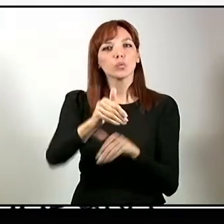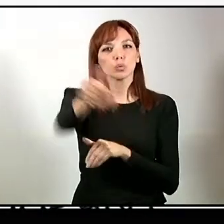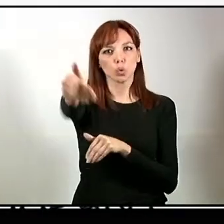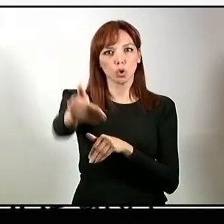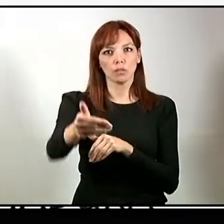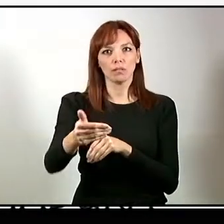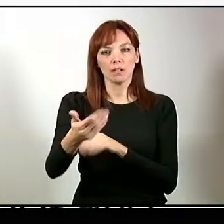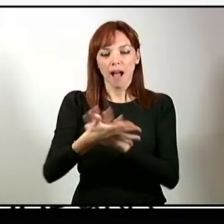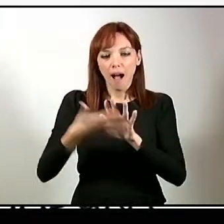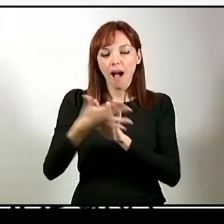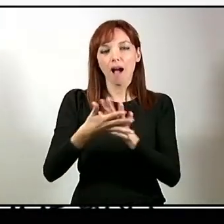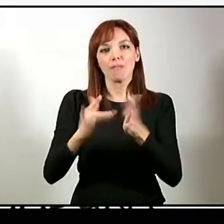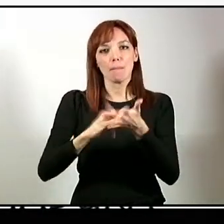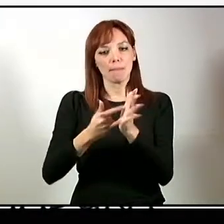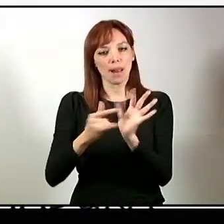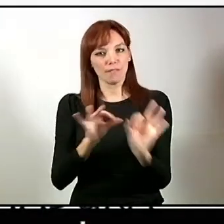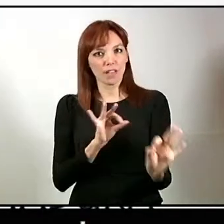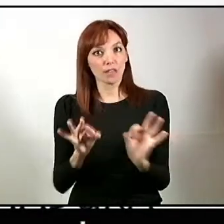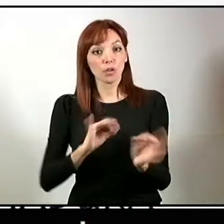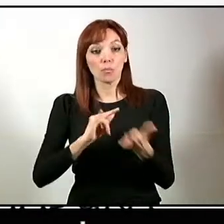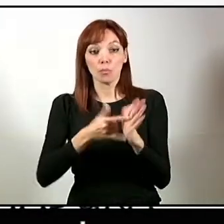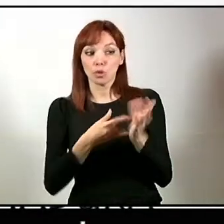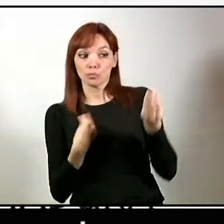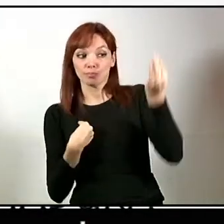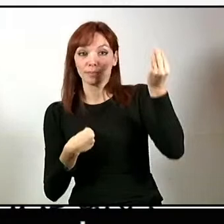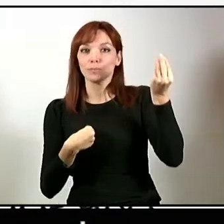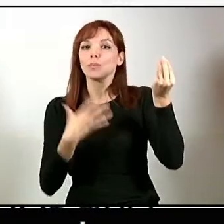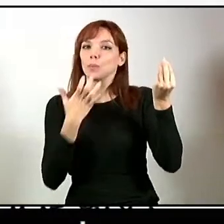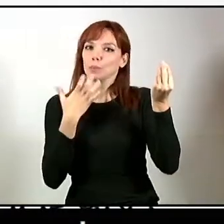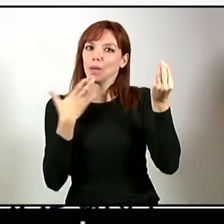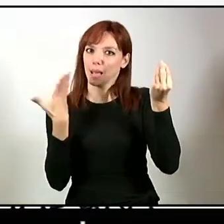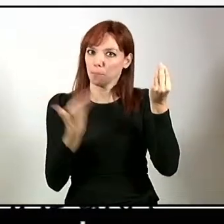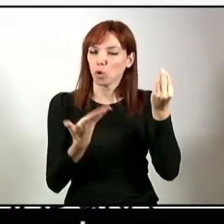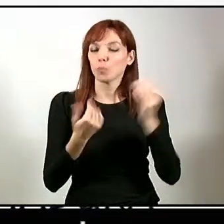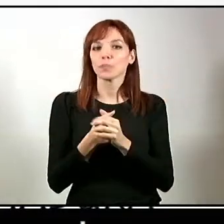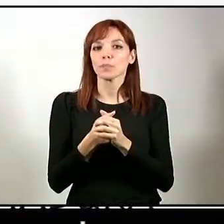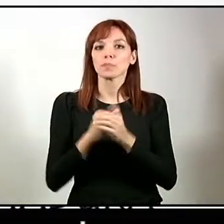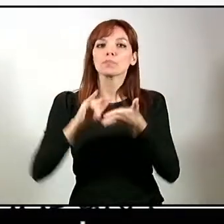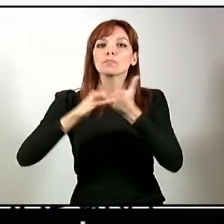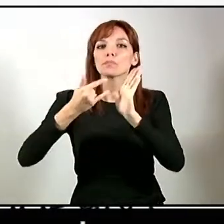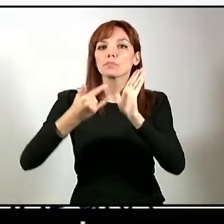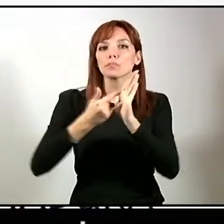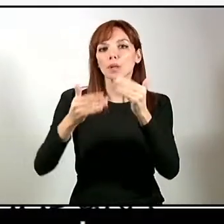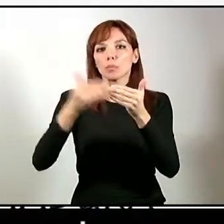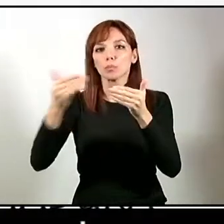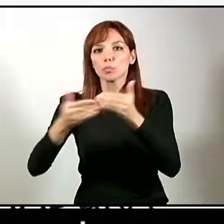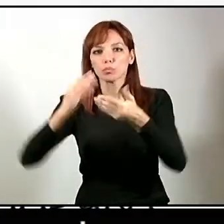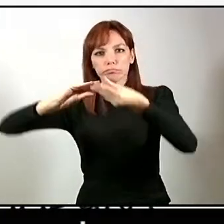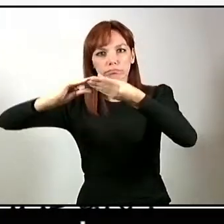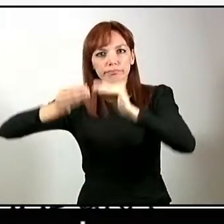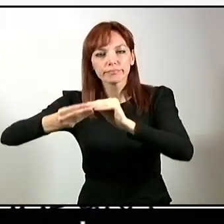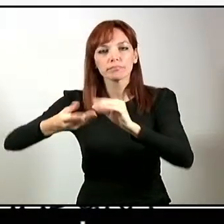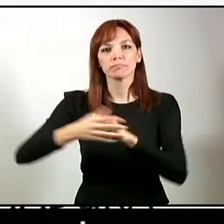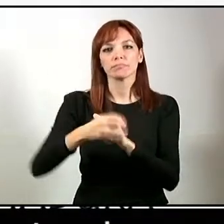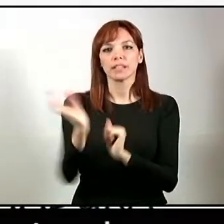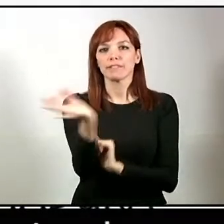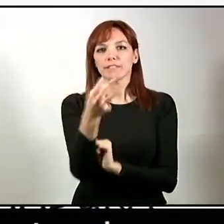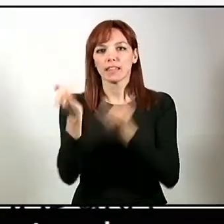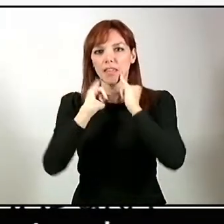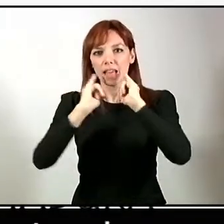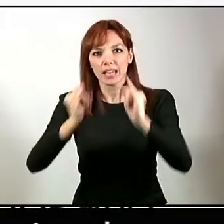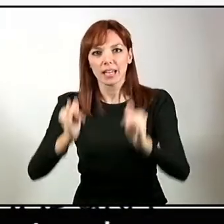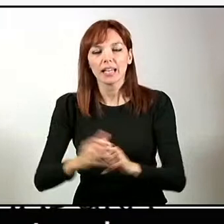hablar de planificación, y este proyecto lo es. Hablamos de un proyecto de modernización, de eficiencia